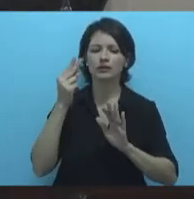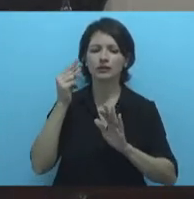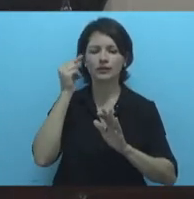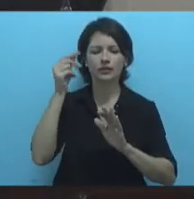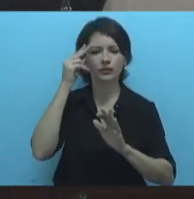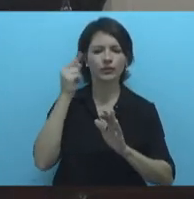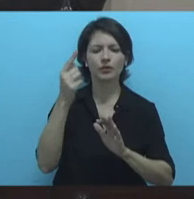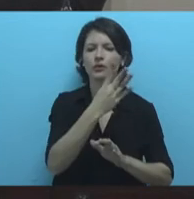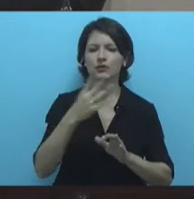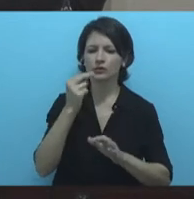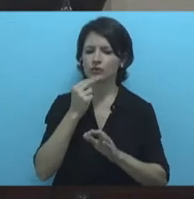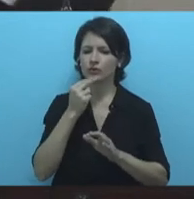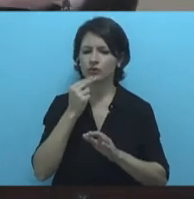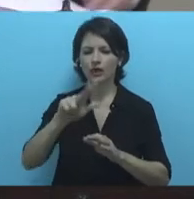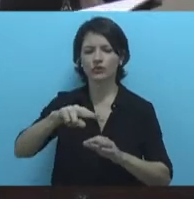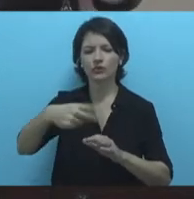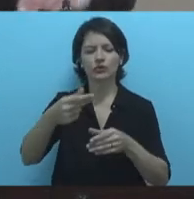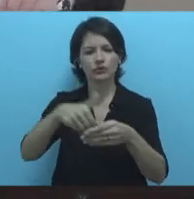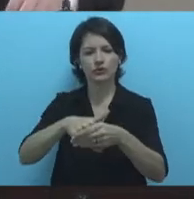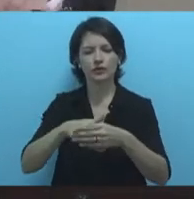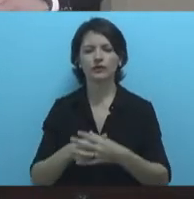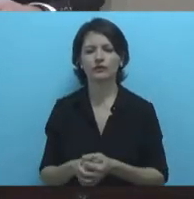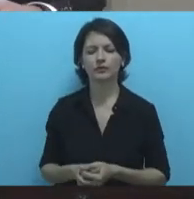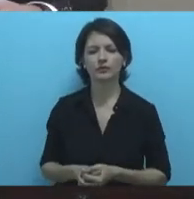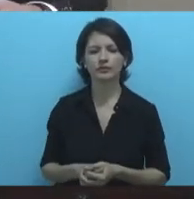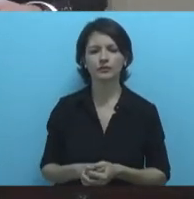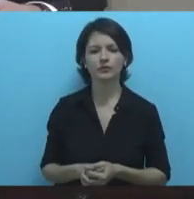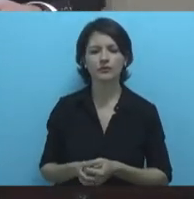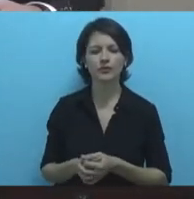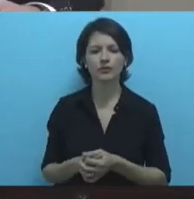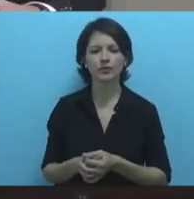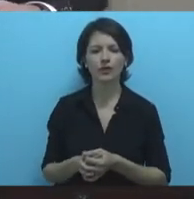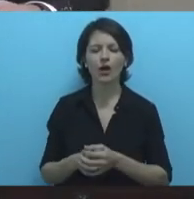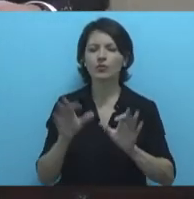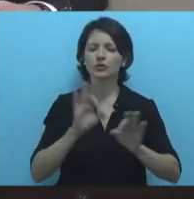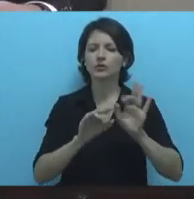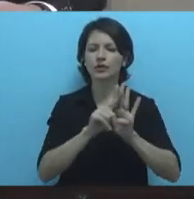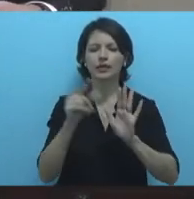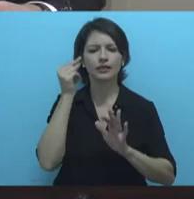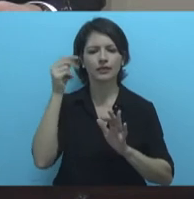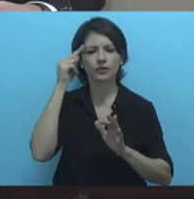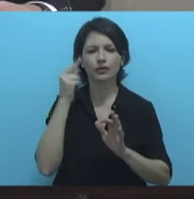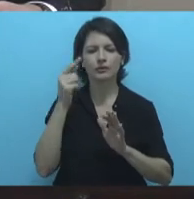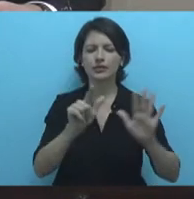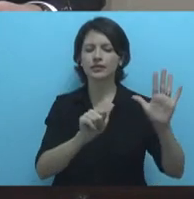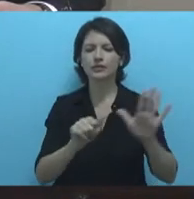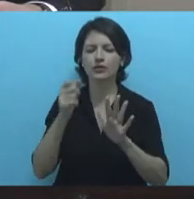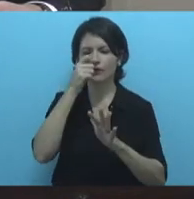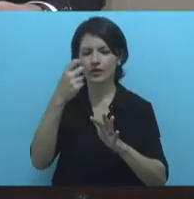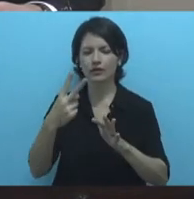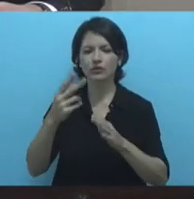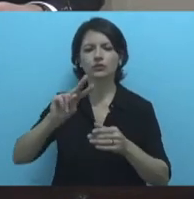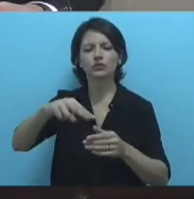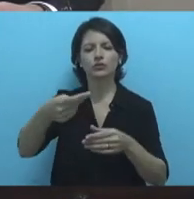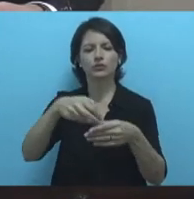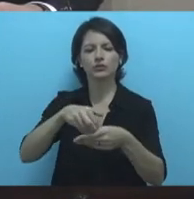39.411 preferencia para dos sesiones el punto 40 proyecto de ley 39 mil 622 preferencia para dos